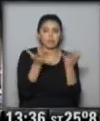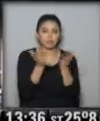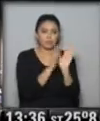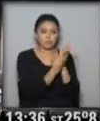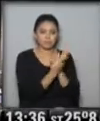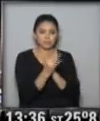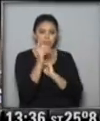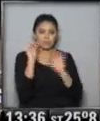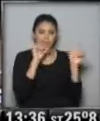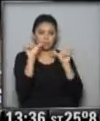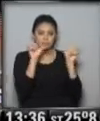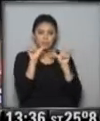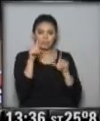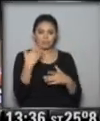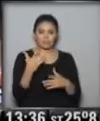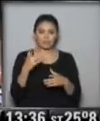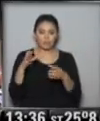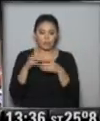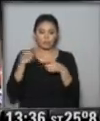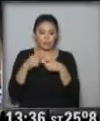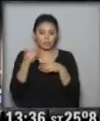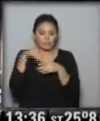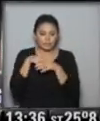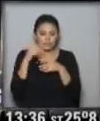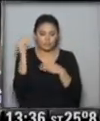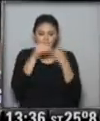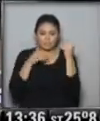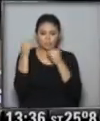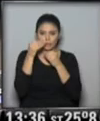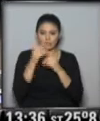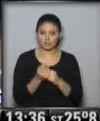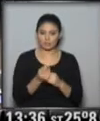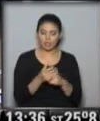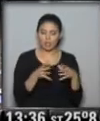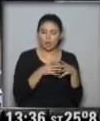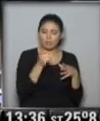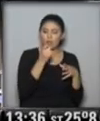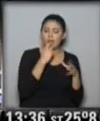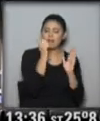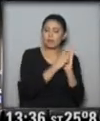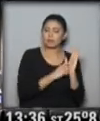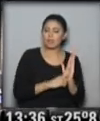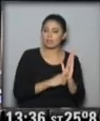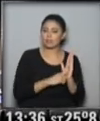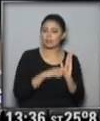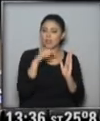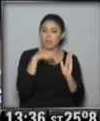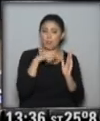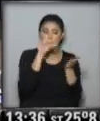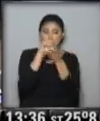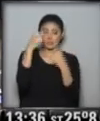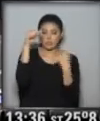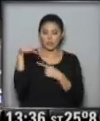propia clase política que provoca una crisis interna o sea las encuestadoras se han convertido en muchos países